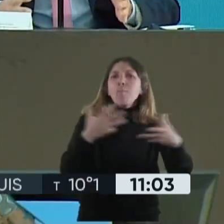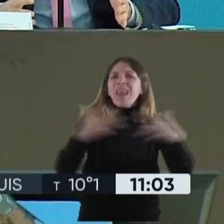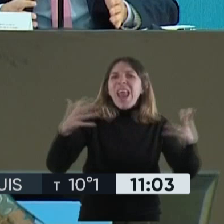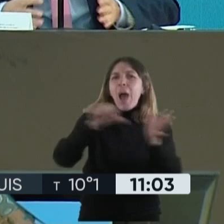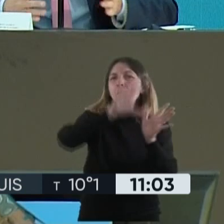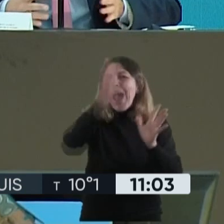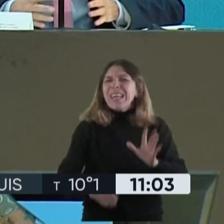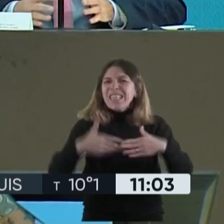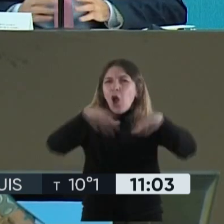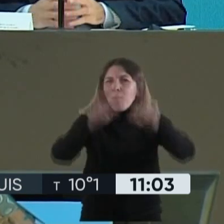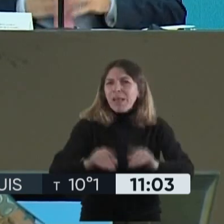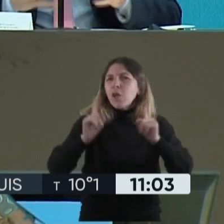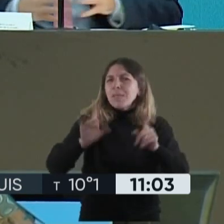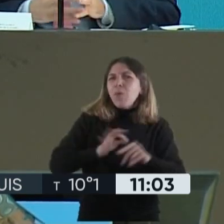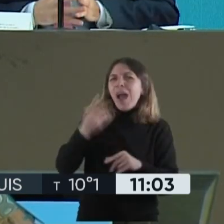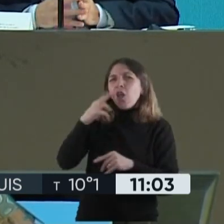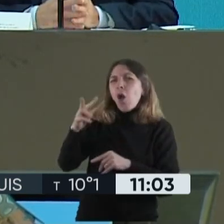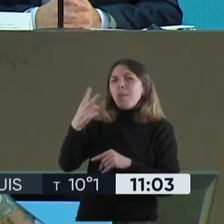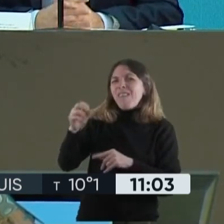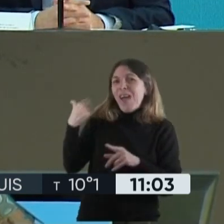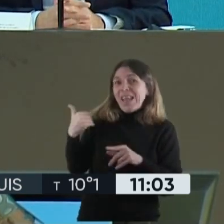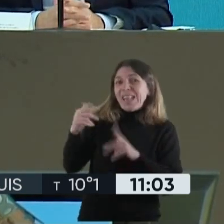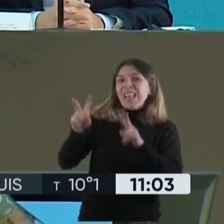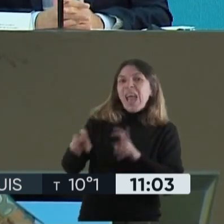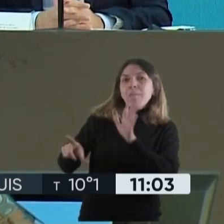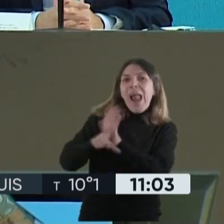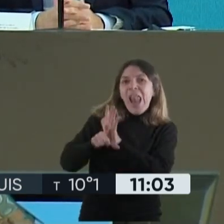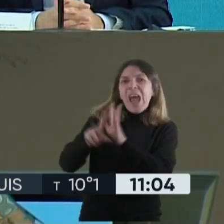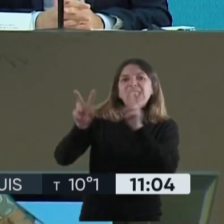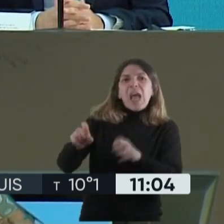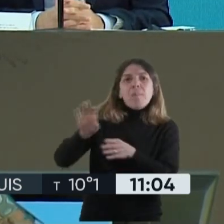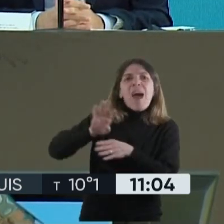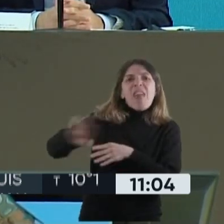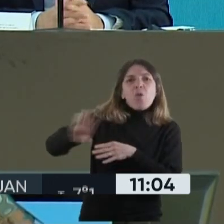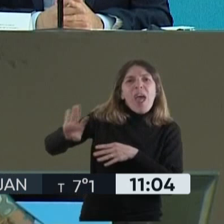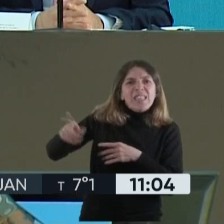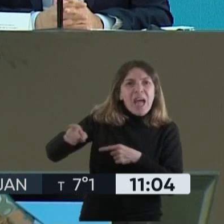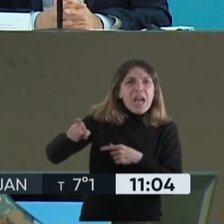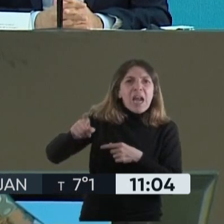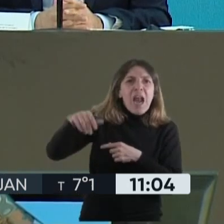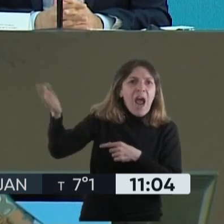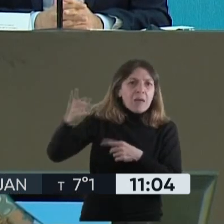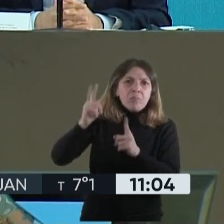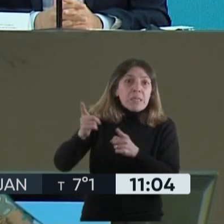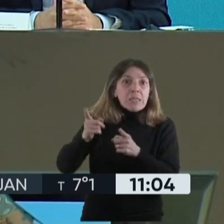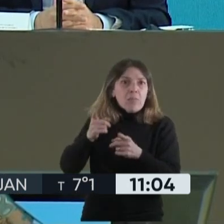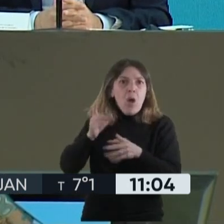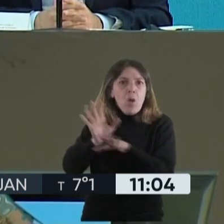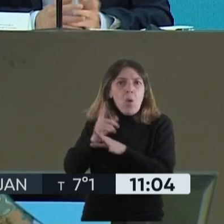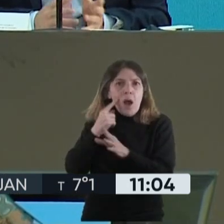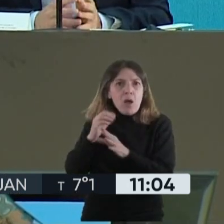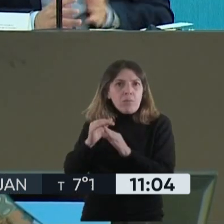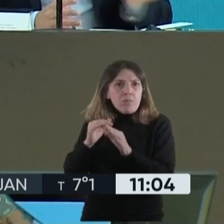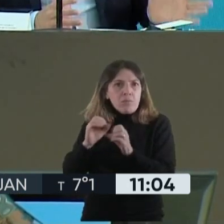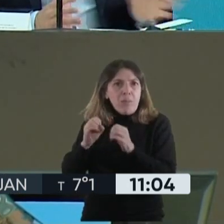pasos muy importantes desde el año 2020 con toda la normalización de las deudas externas insostenibles en esa dirección.